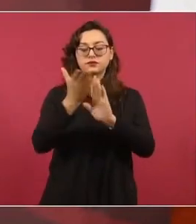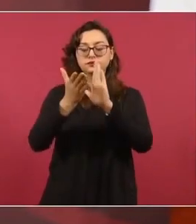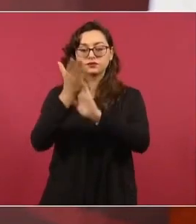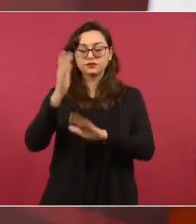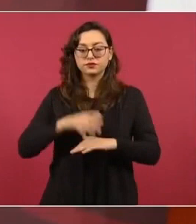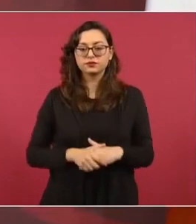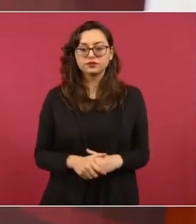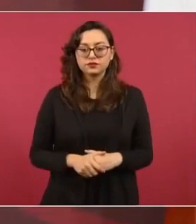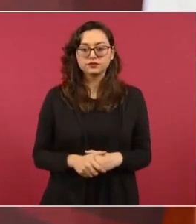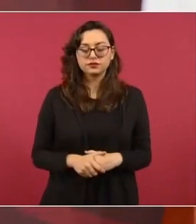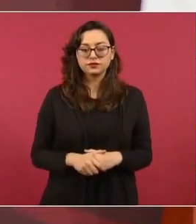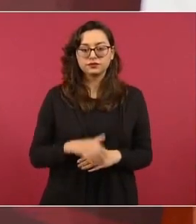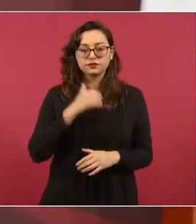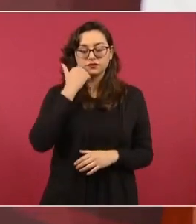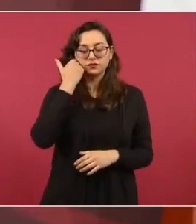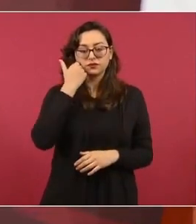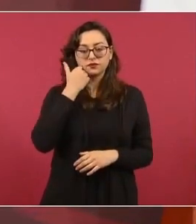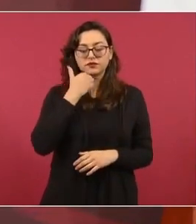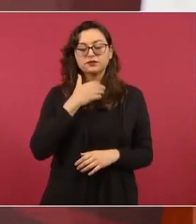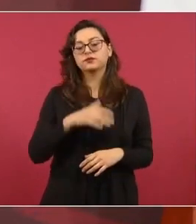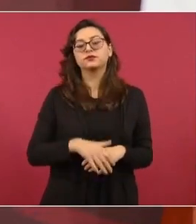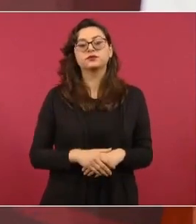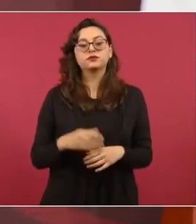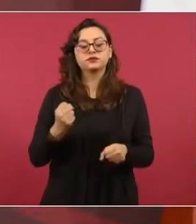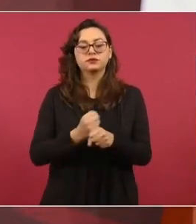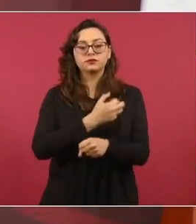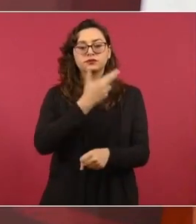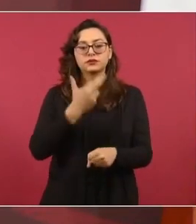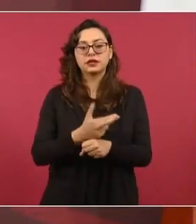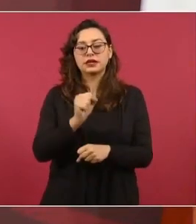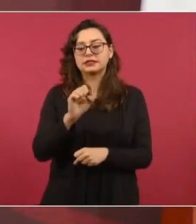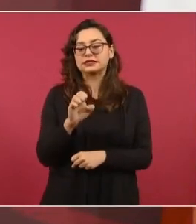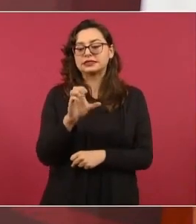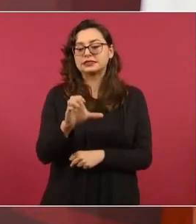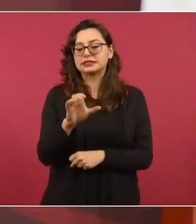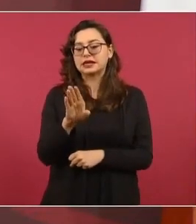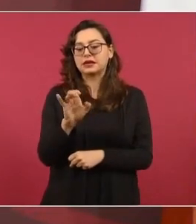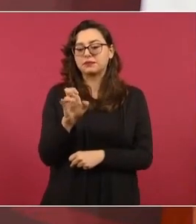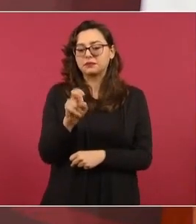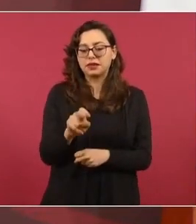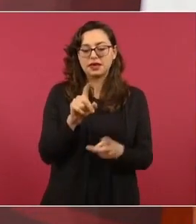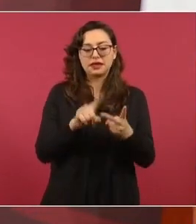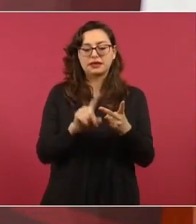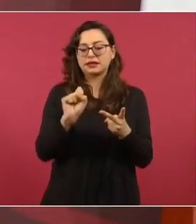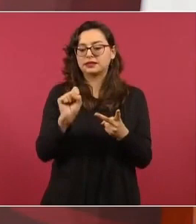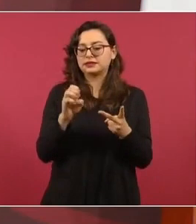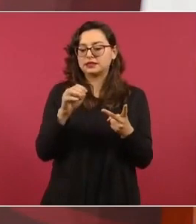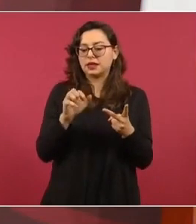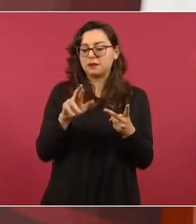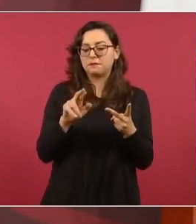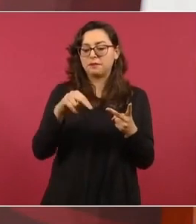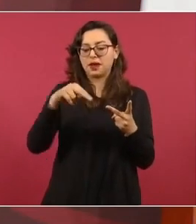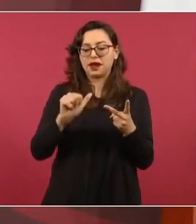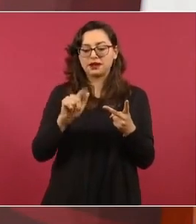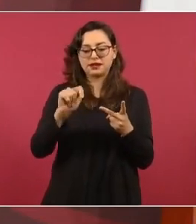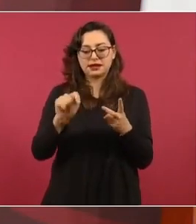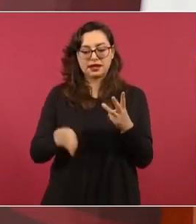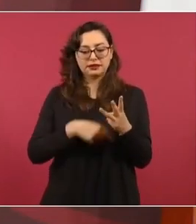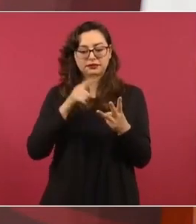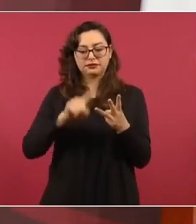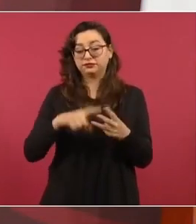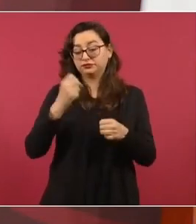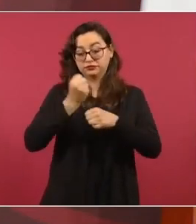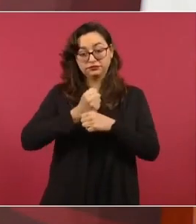las secretarías de bienestar, de medio ambiente, todos los